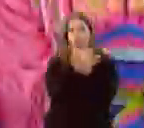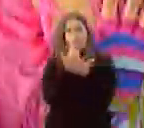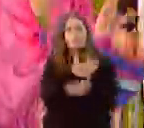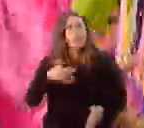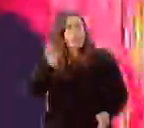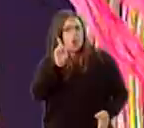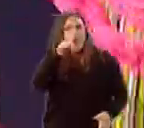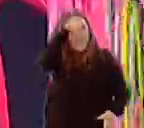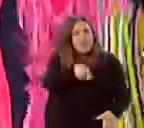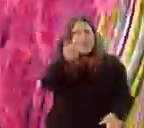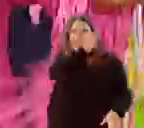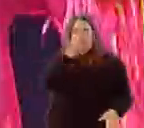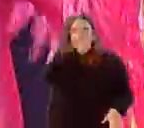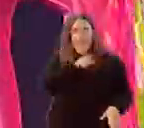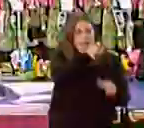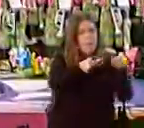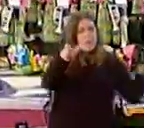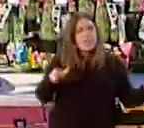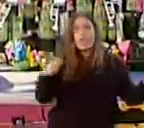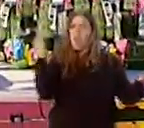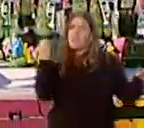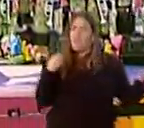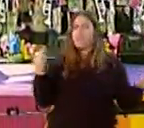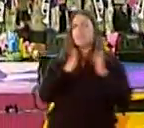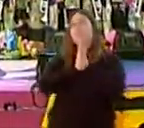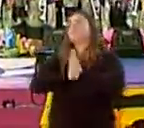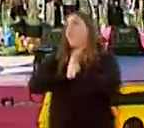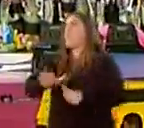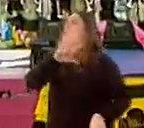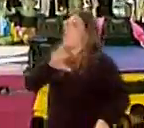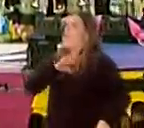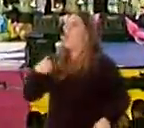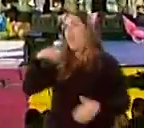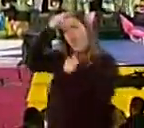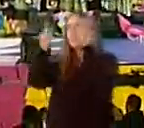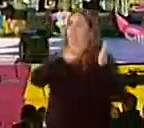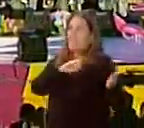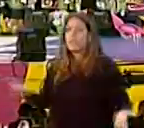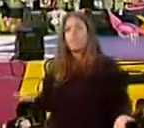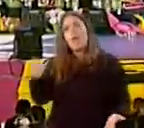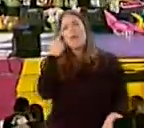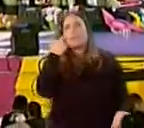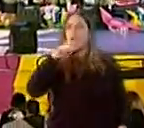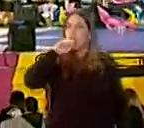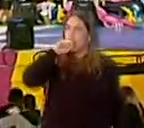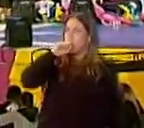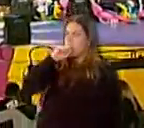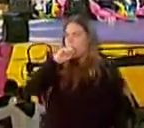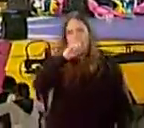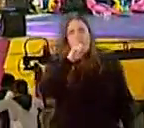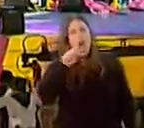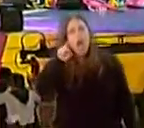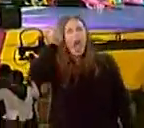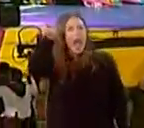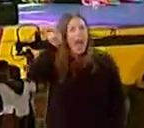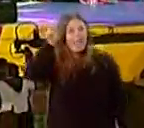tierra tenemos que rogarle miren qué envidia hay de la